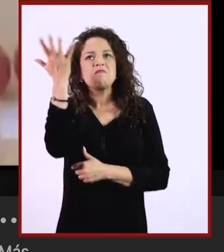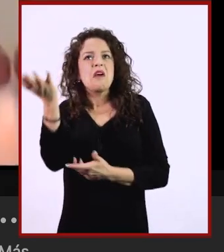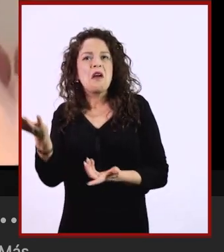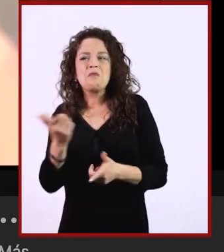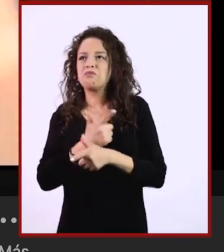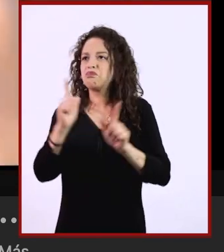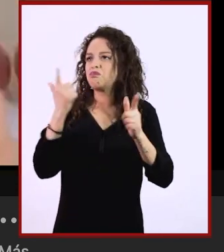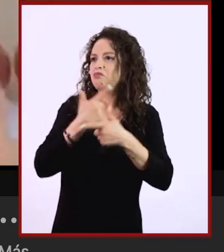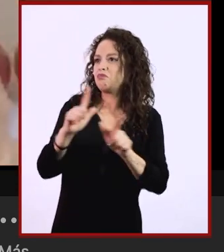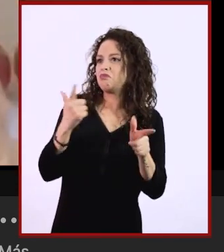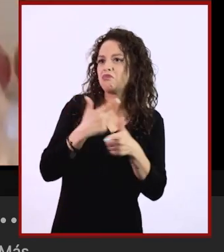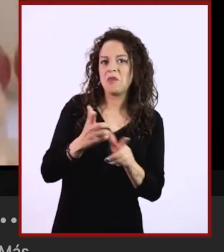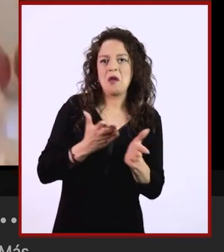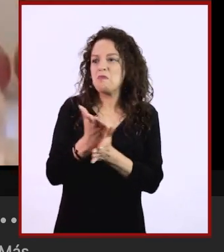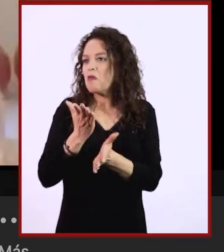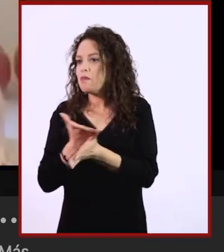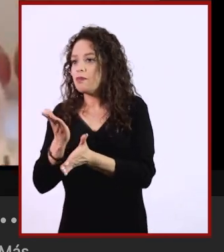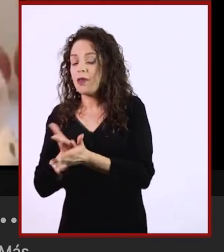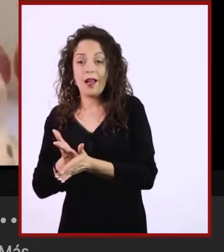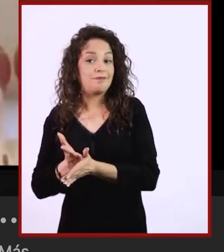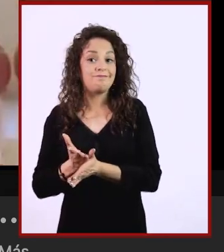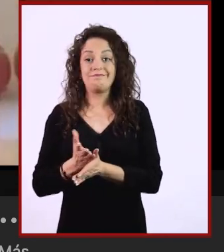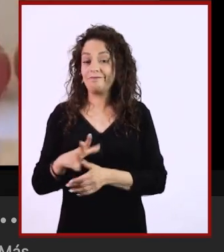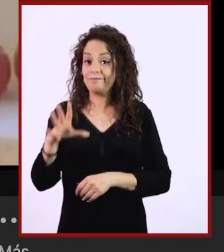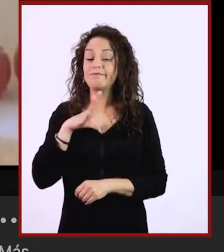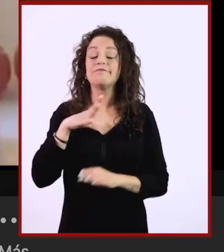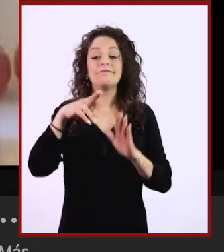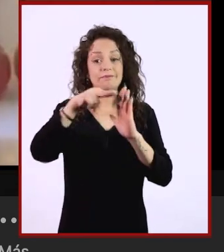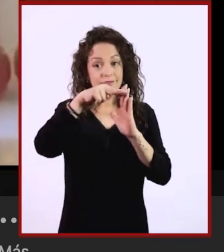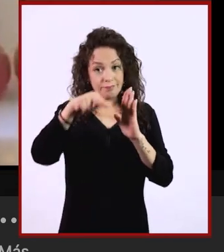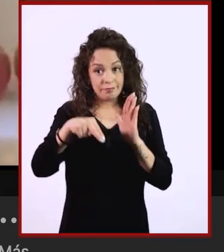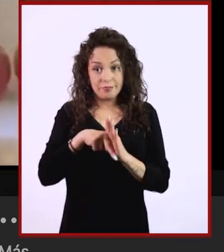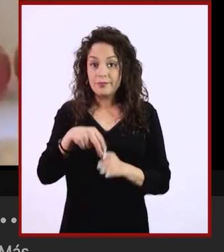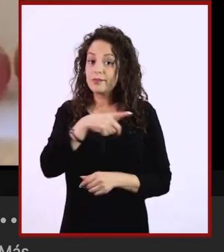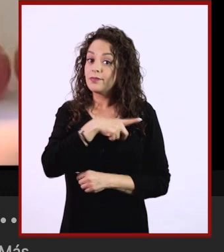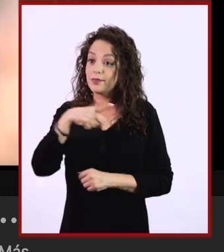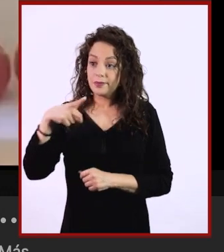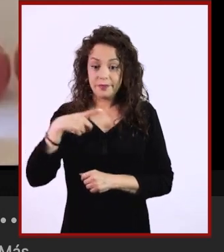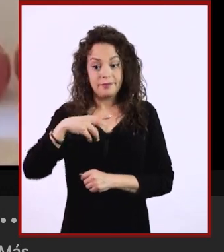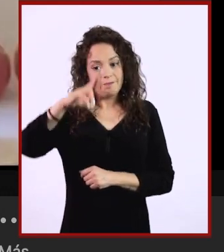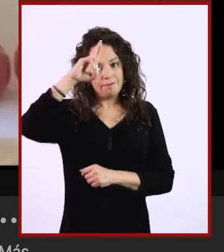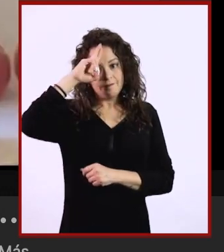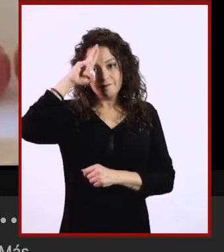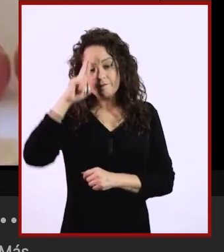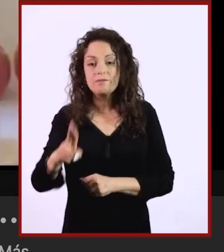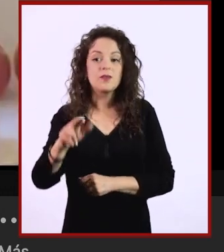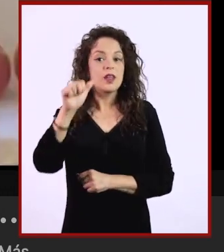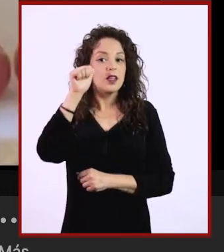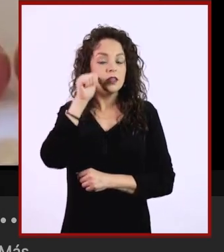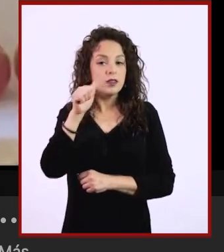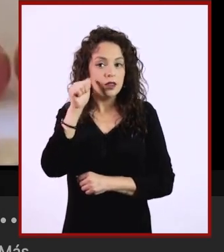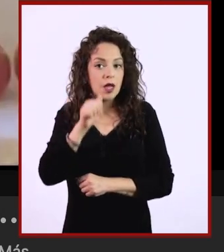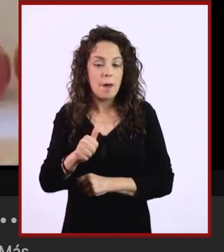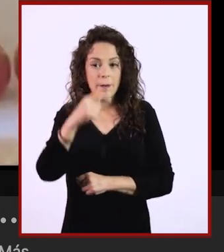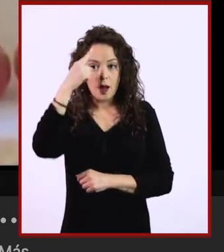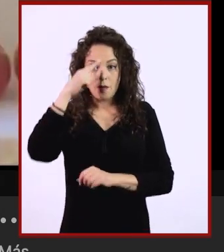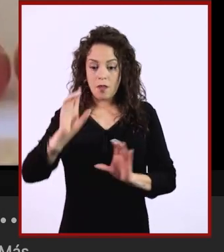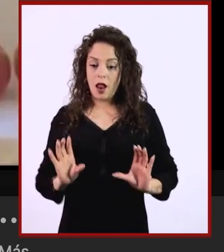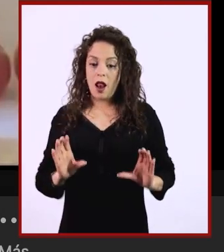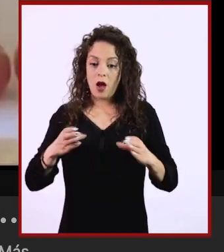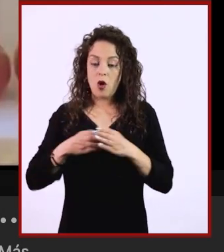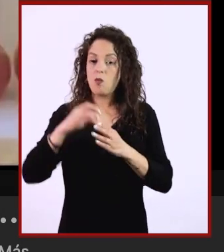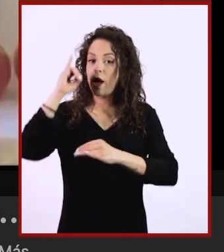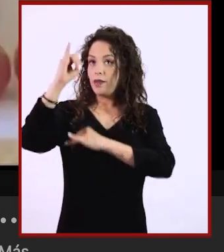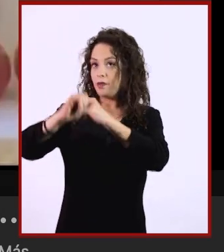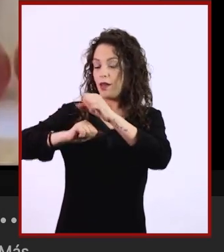ciertas normas, ciertos, ciertas cosas que debemos de respetar, pues, al ser parte de la comunidad internacional, ¿no?